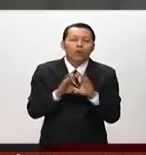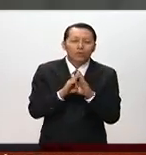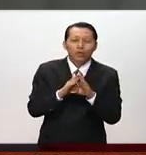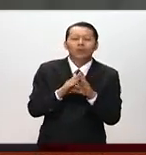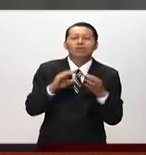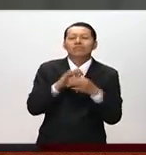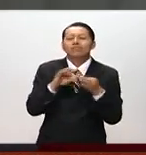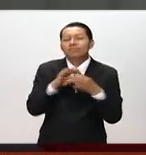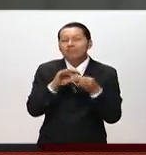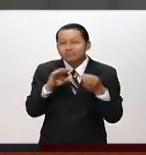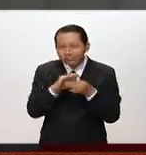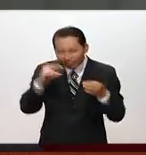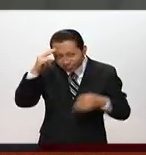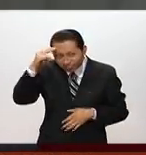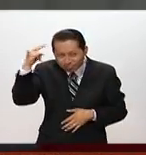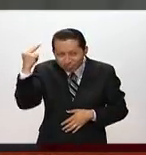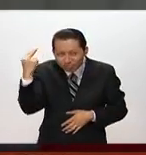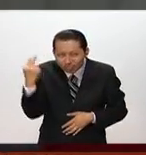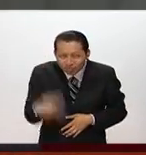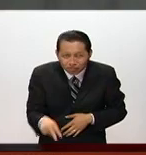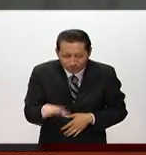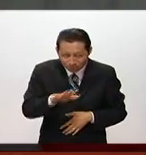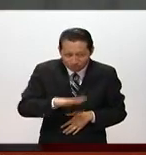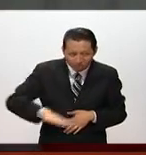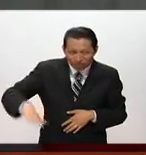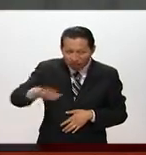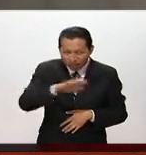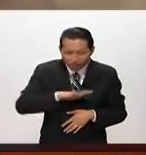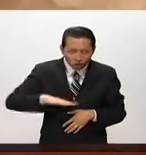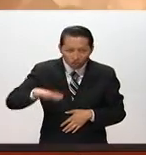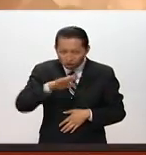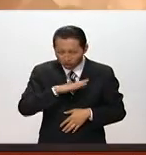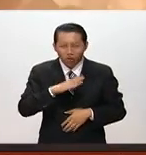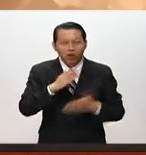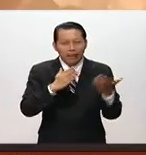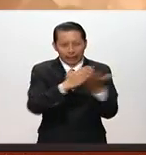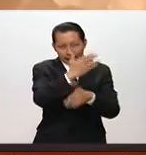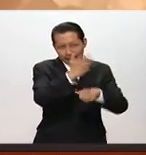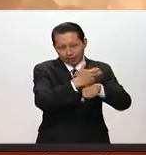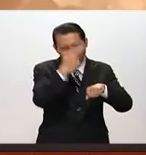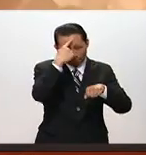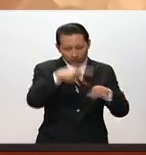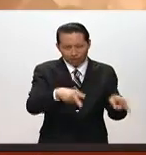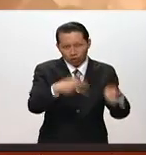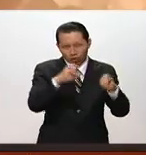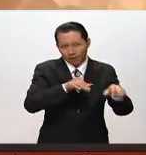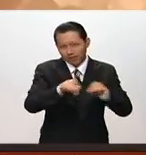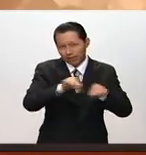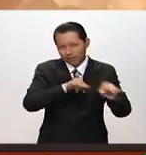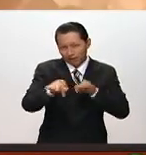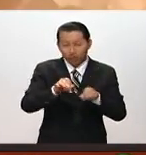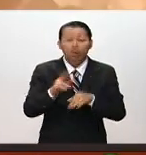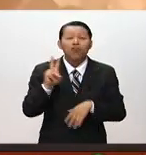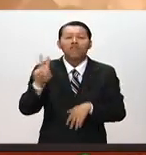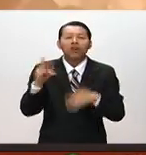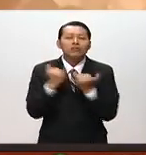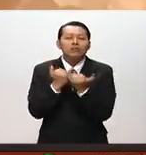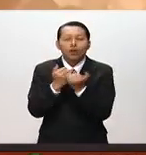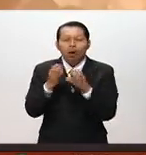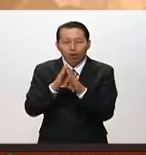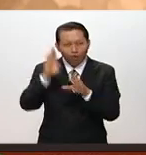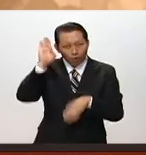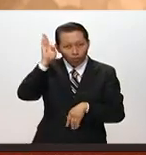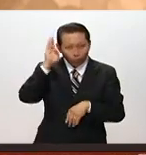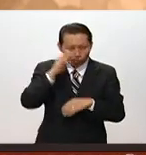como que los mexicanos le roban el empleo a los estadounidenses. Trump dijo Fox, es como el burro que tocó la